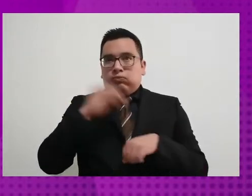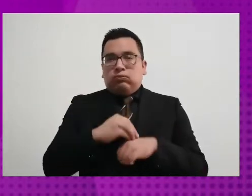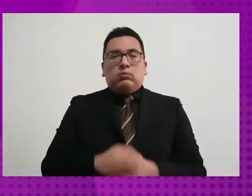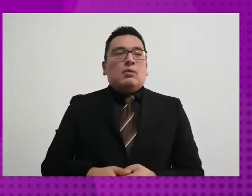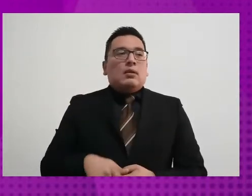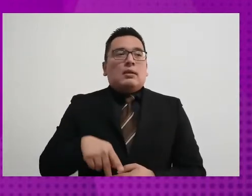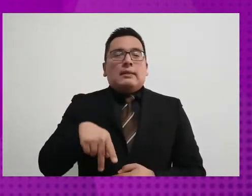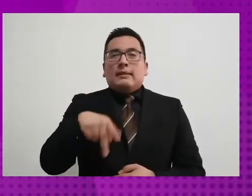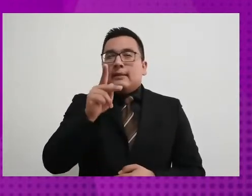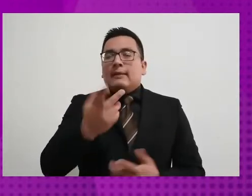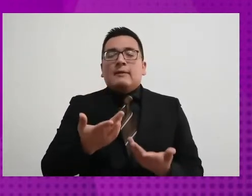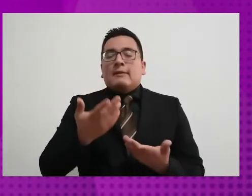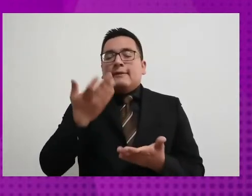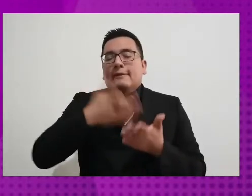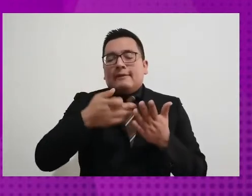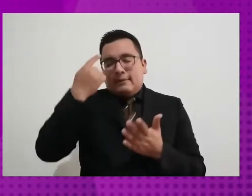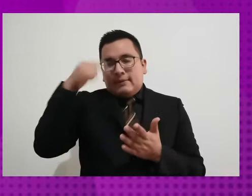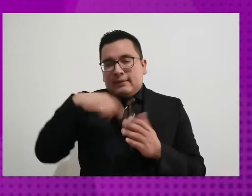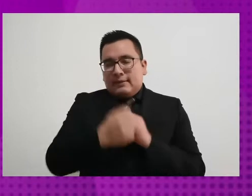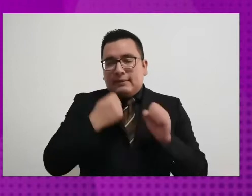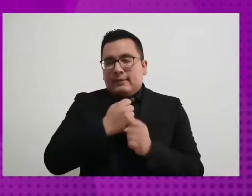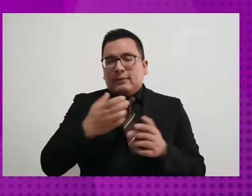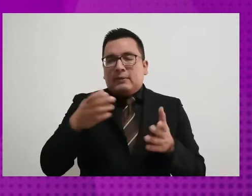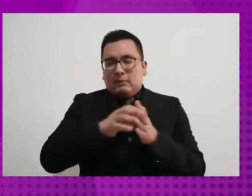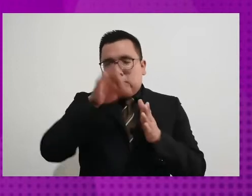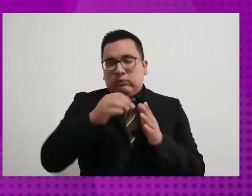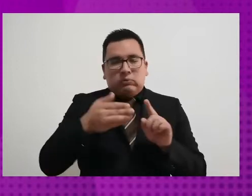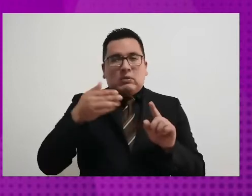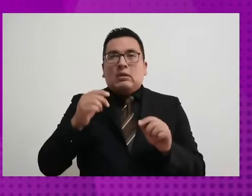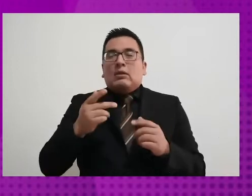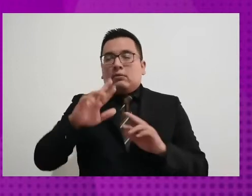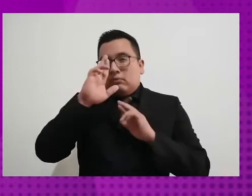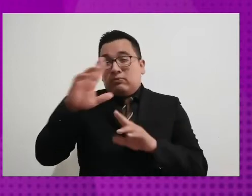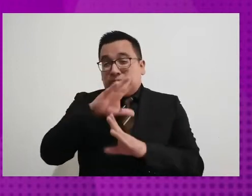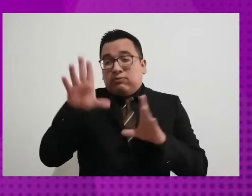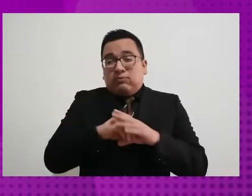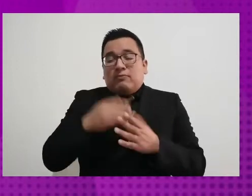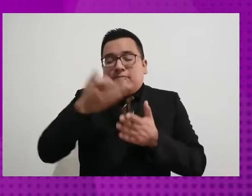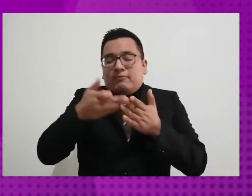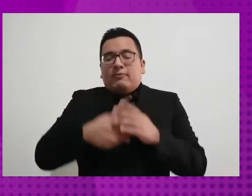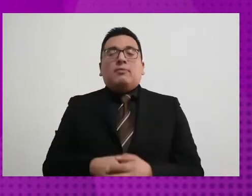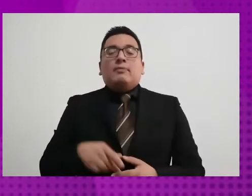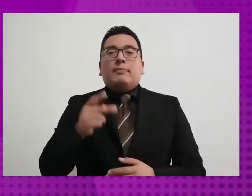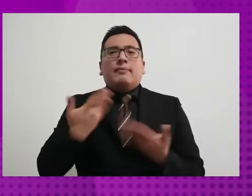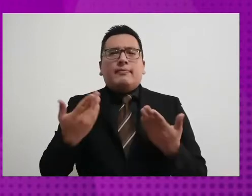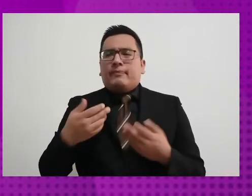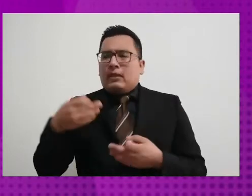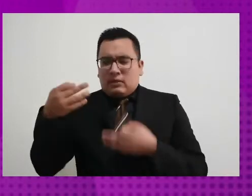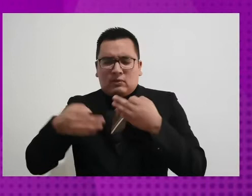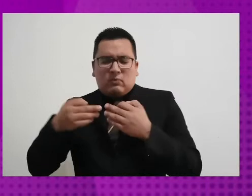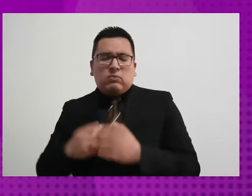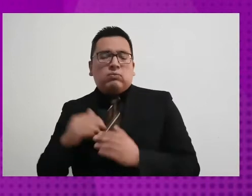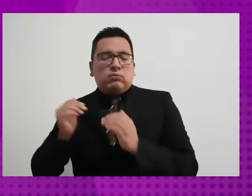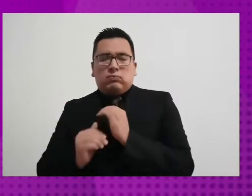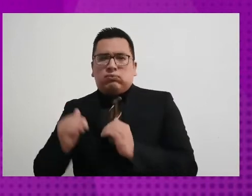en tiempo para que se aplicara en este proceso electoral, y creo que en esta línea ha sido muy clara la Sala Superior